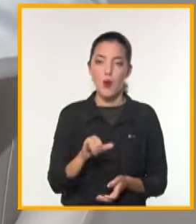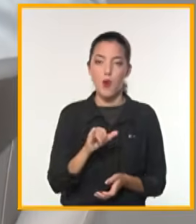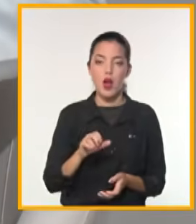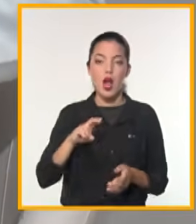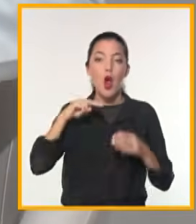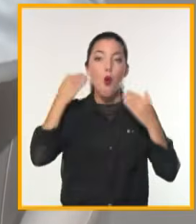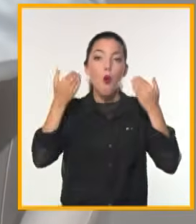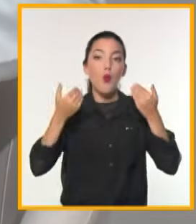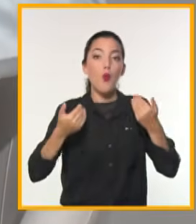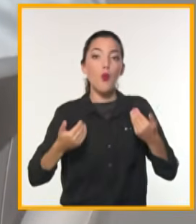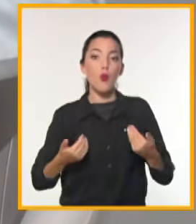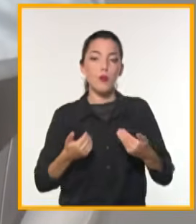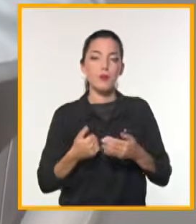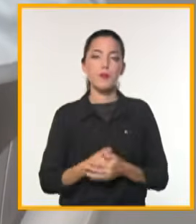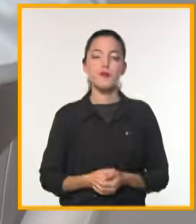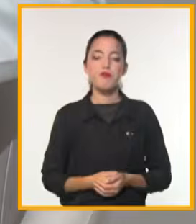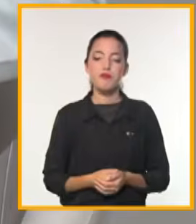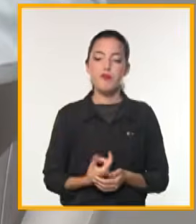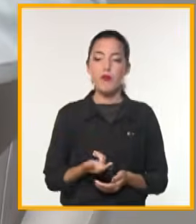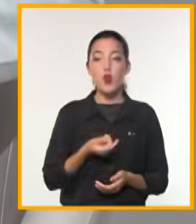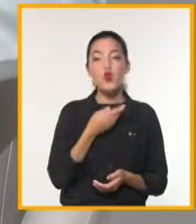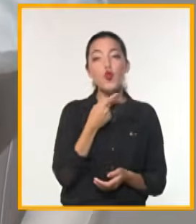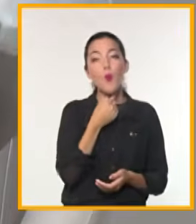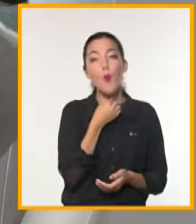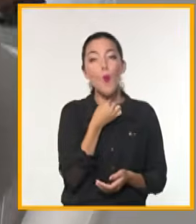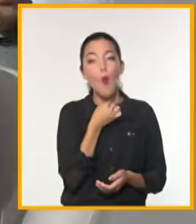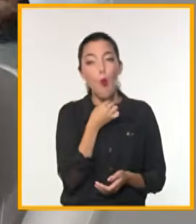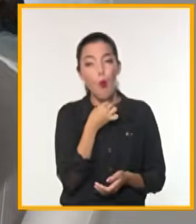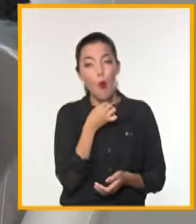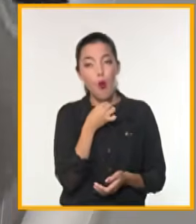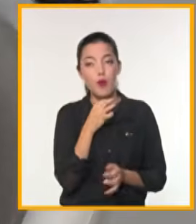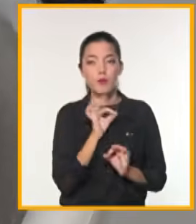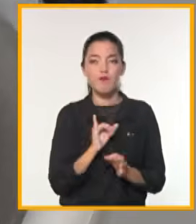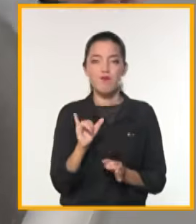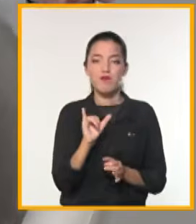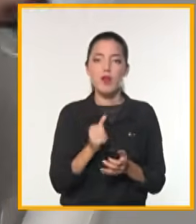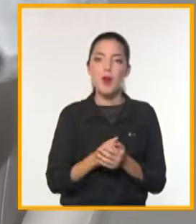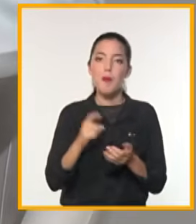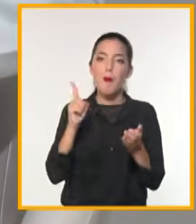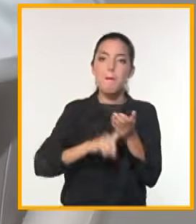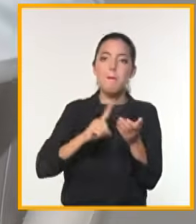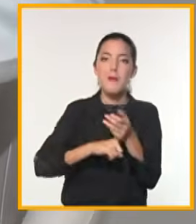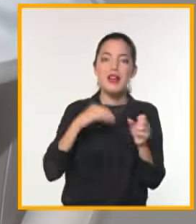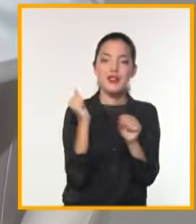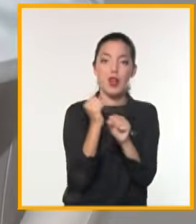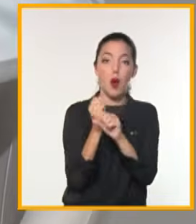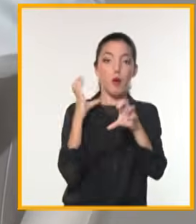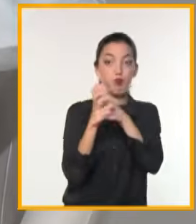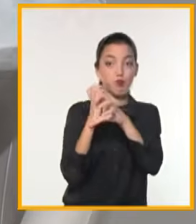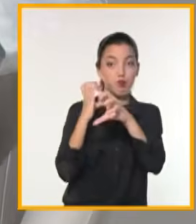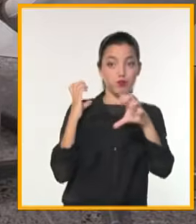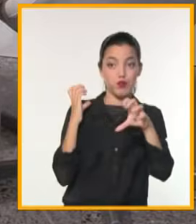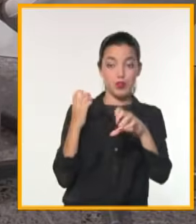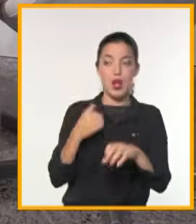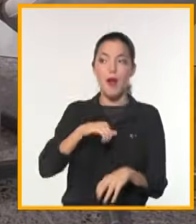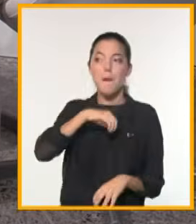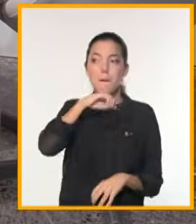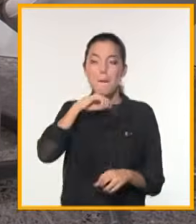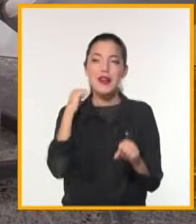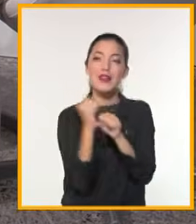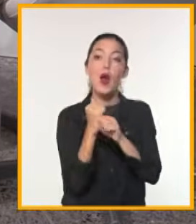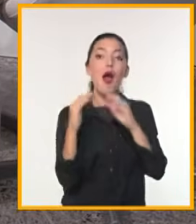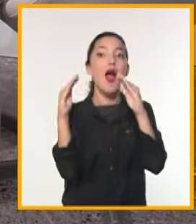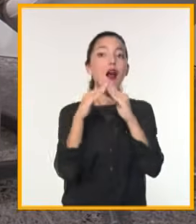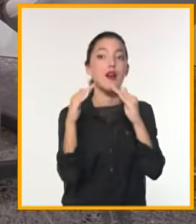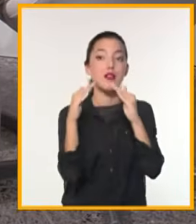éramos muy pobres, mi padre era trabajador de los ómnibus, mi madre en aquel momento era ama de casa, y ahí a veces venían